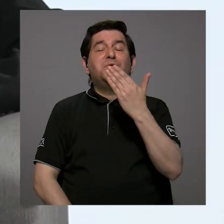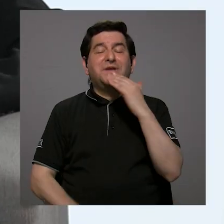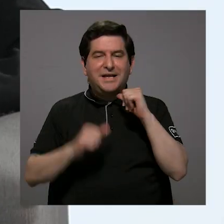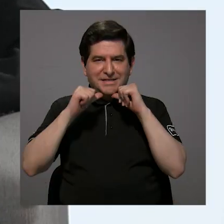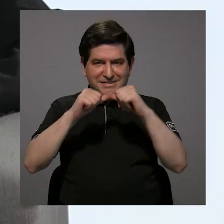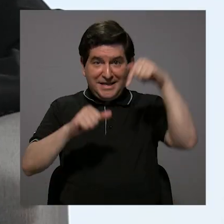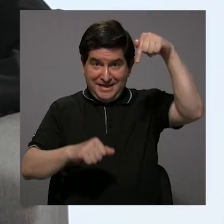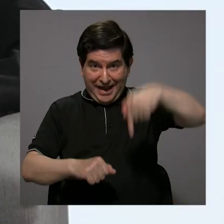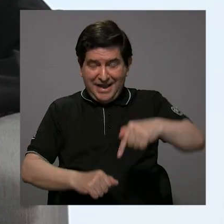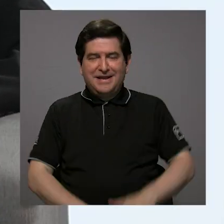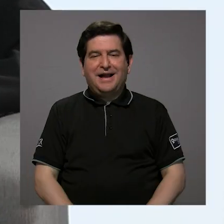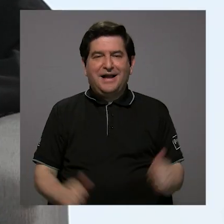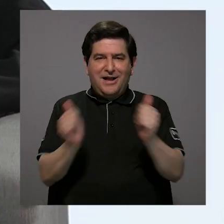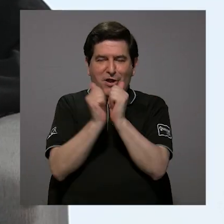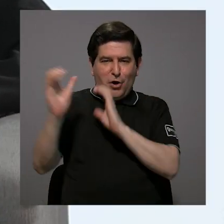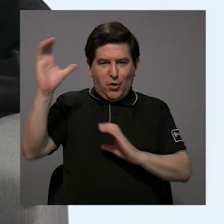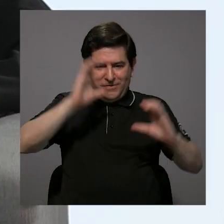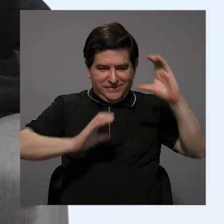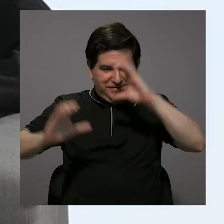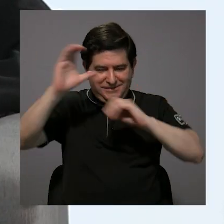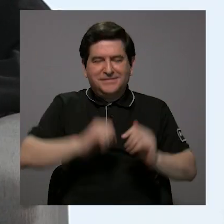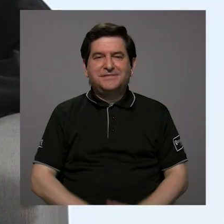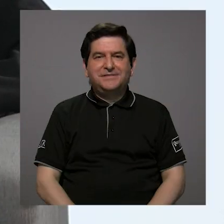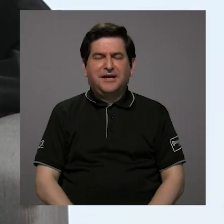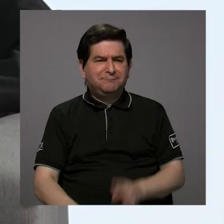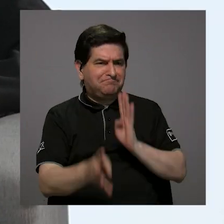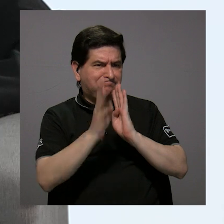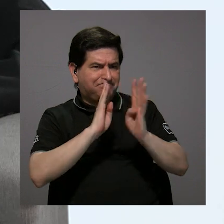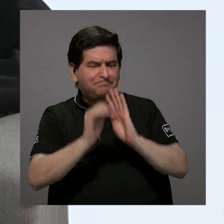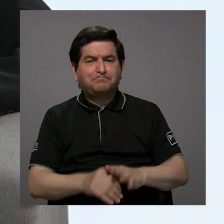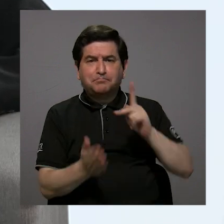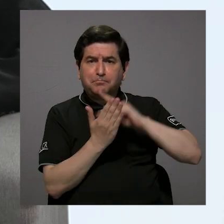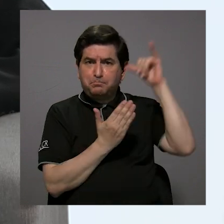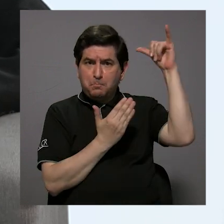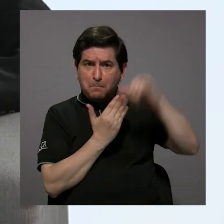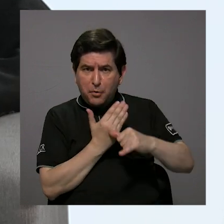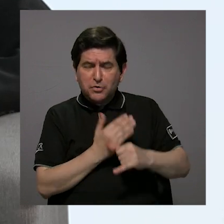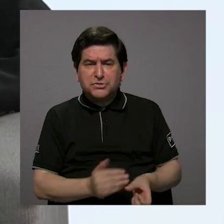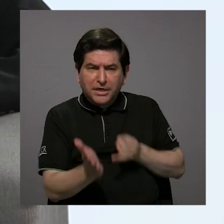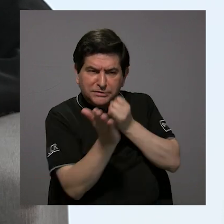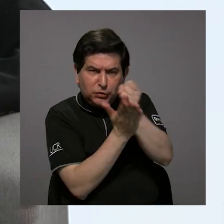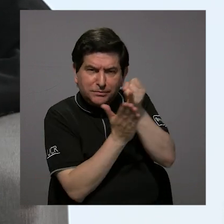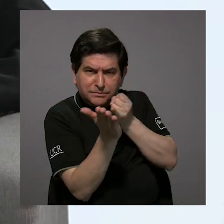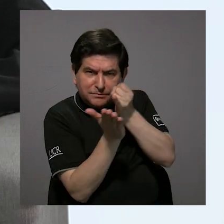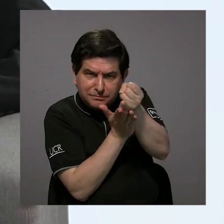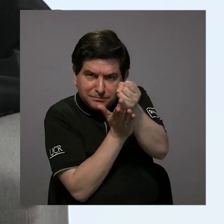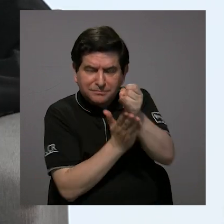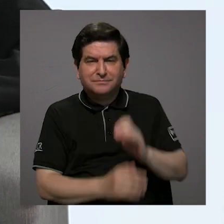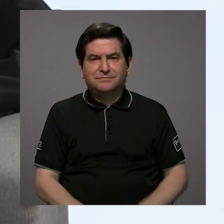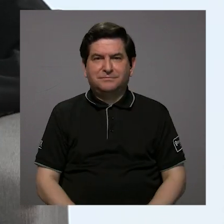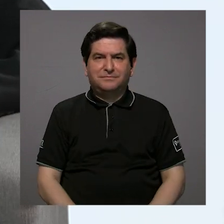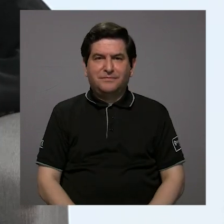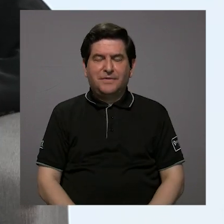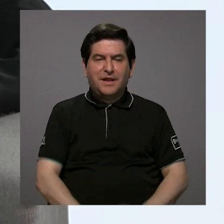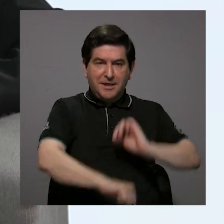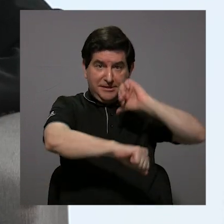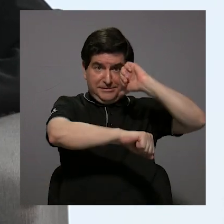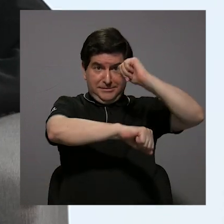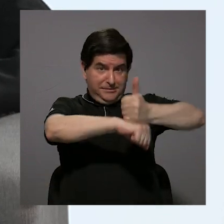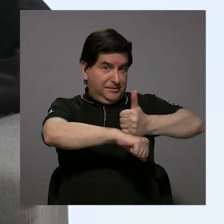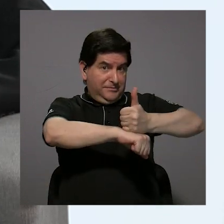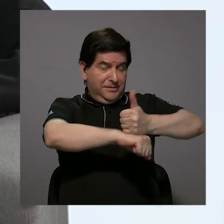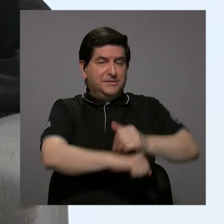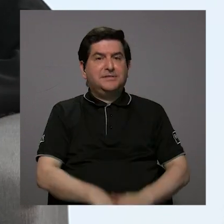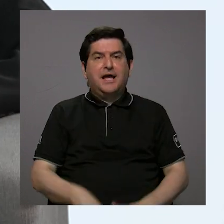Muchas gracias por continuar con nosotros aquí en Conciencia. Estamos hablando sobre un proyecto de investigación que